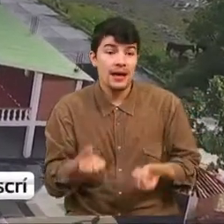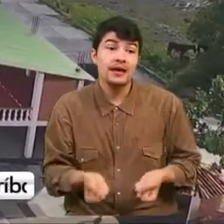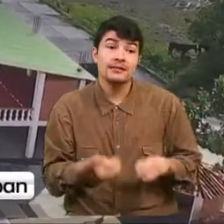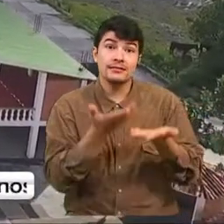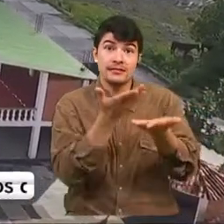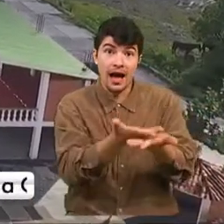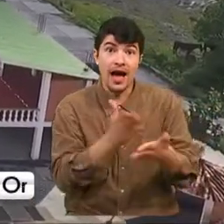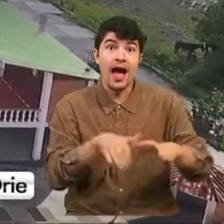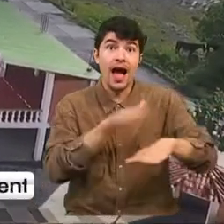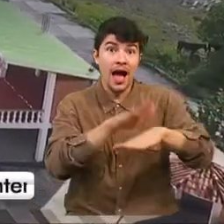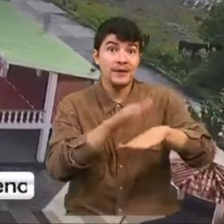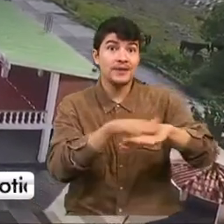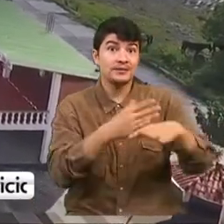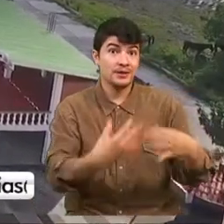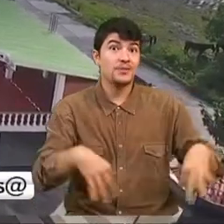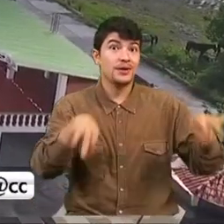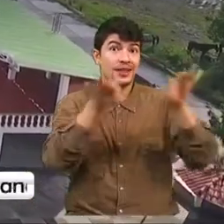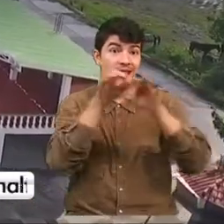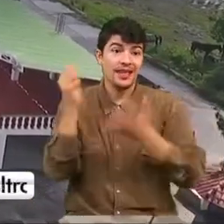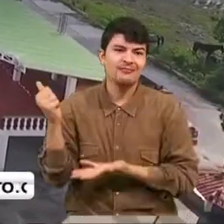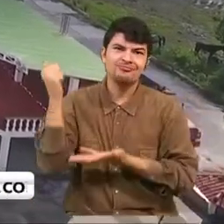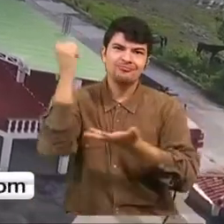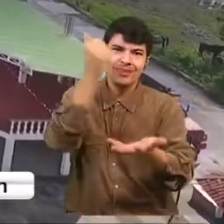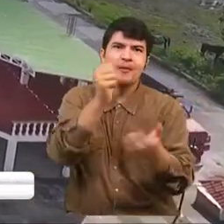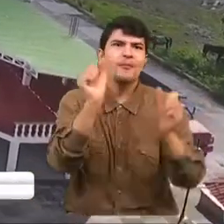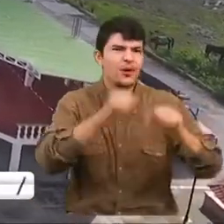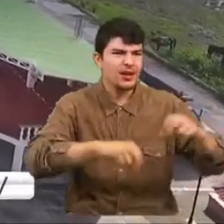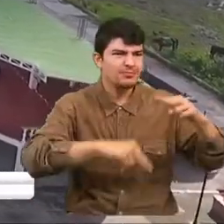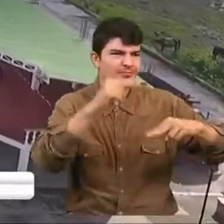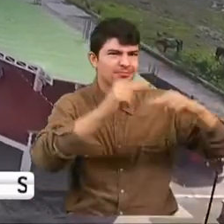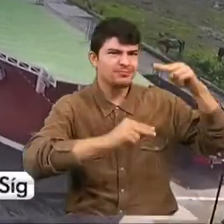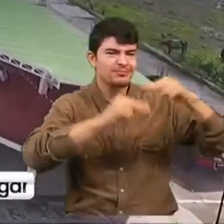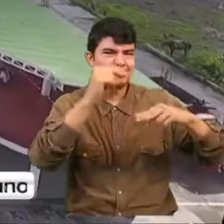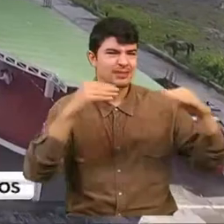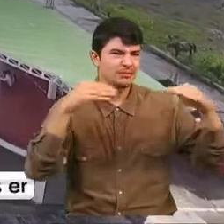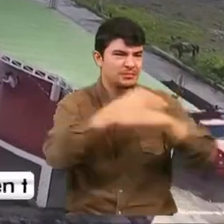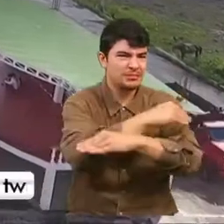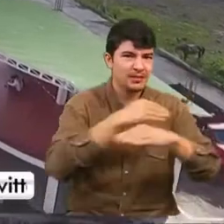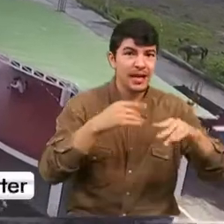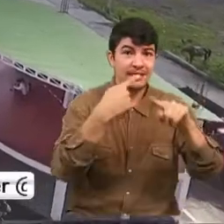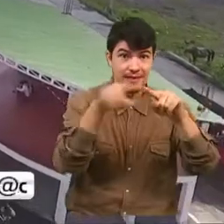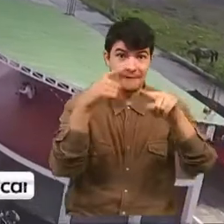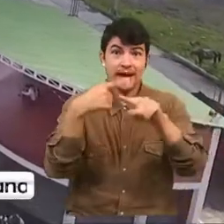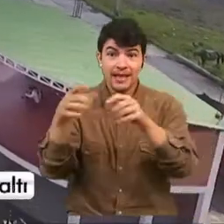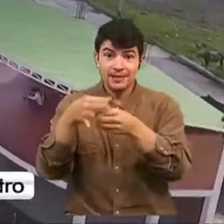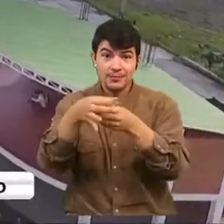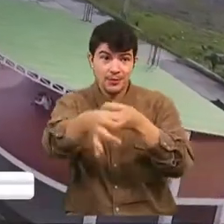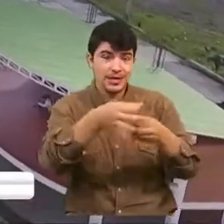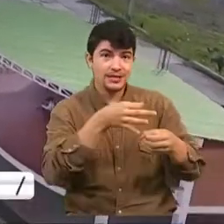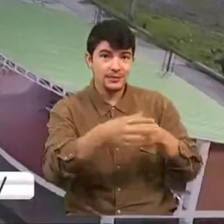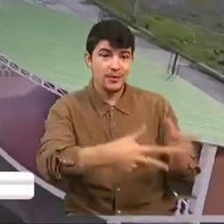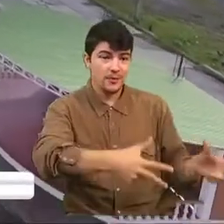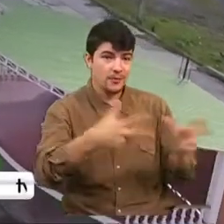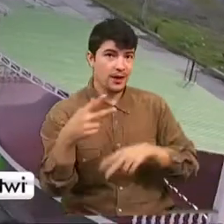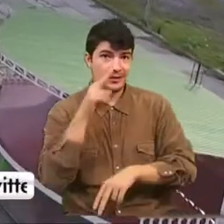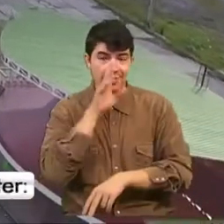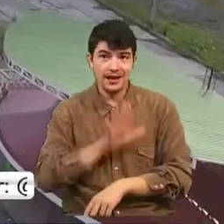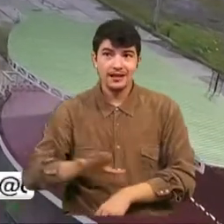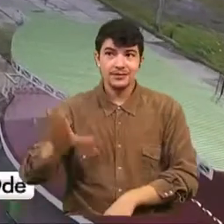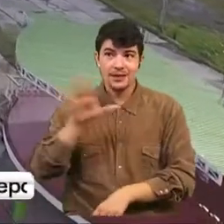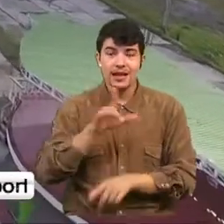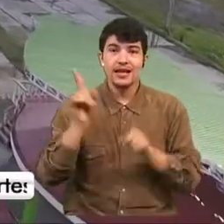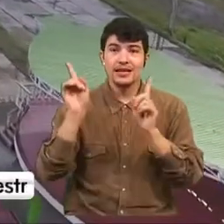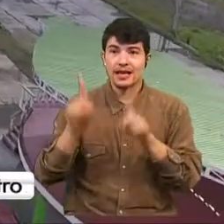importantes anuncios en materia de inversiones, en materia de infraestructura vial entre los municipios de Puente Nacional y el municipio de Jesús María,